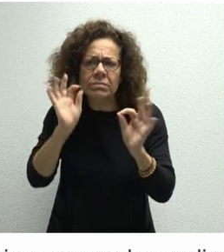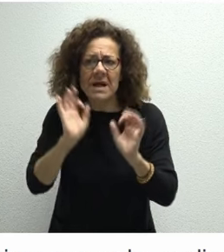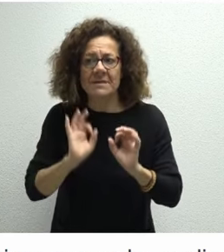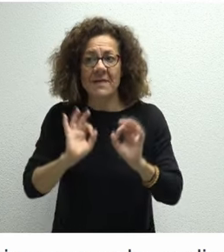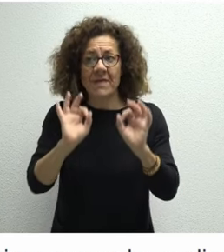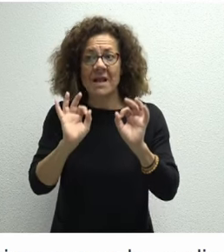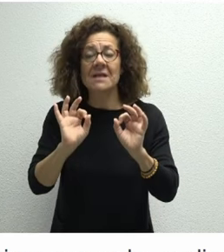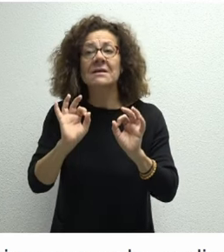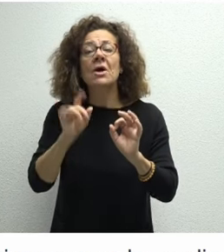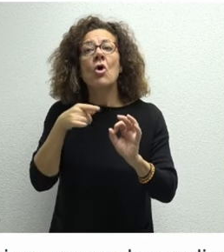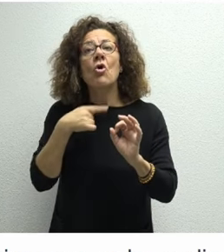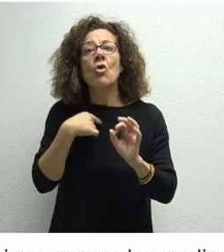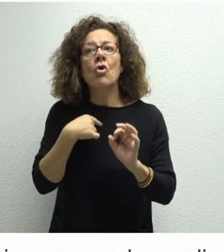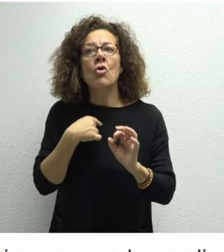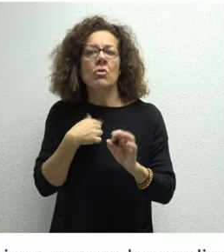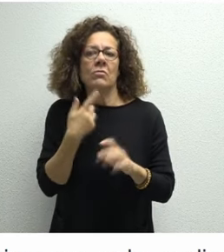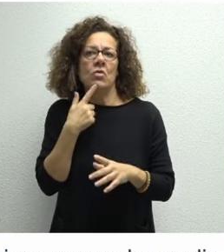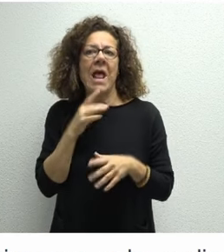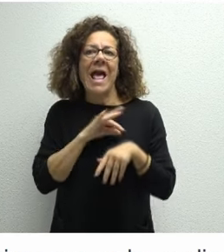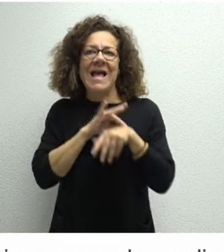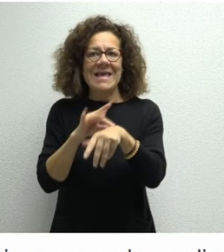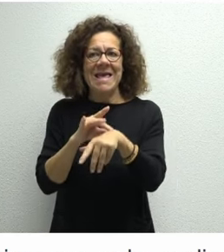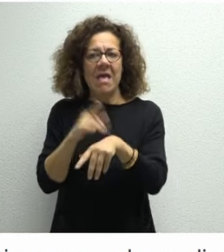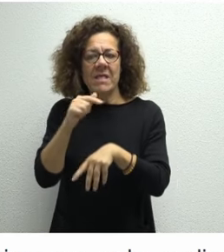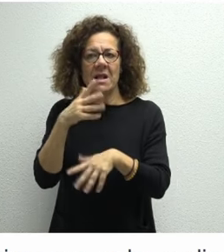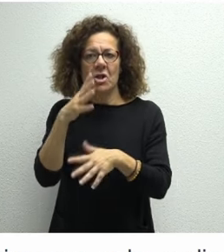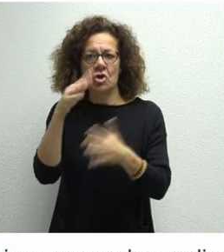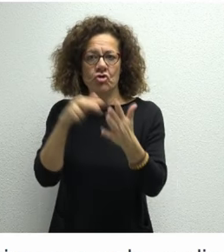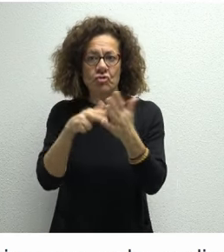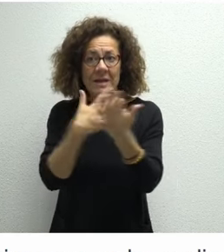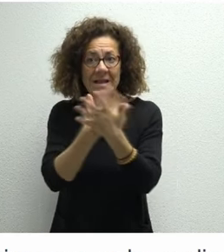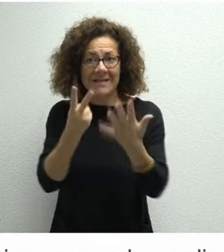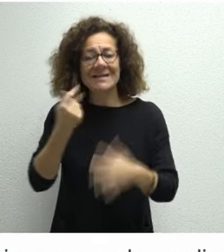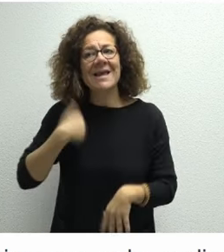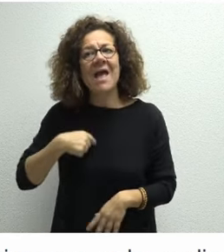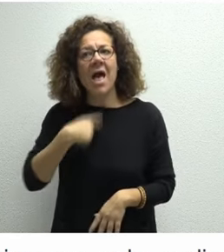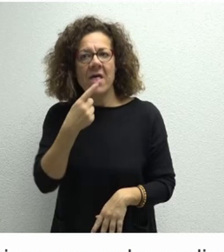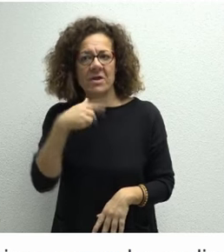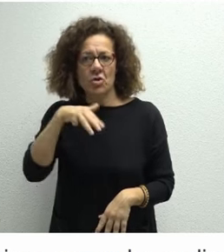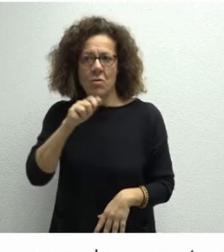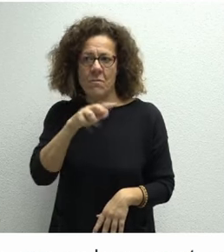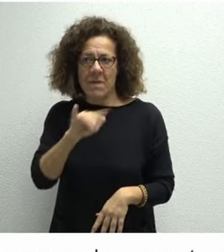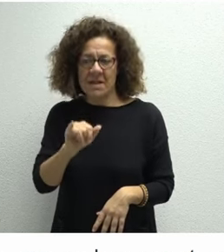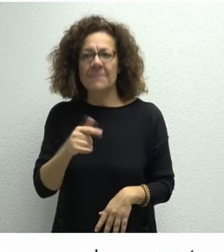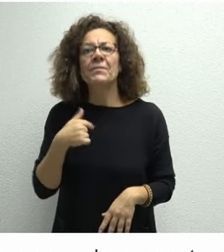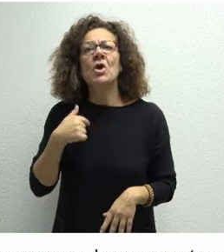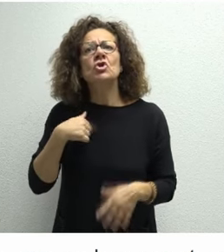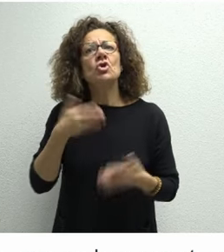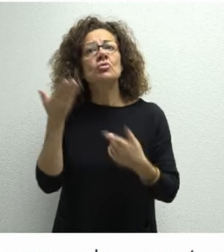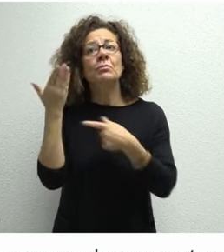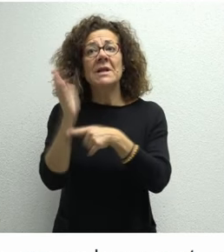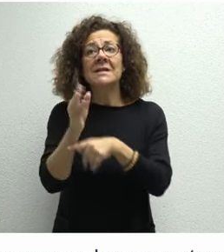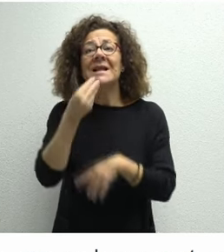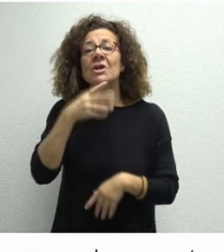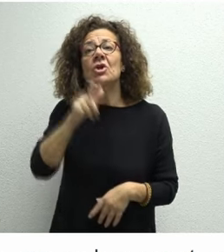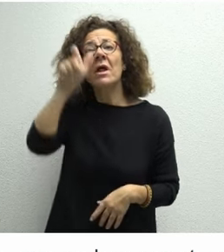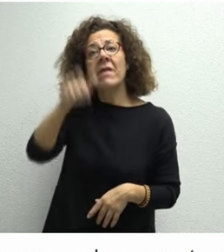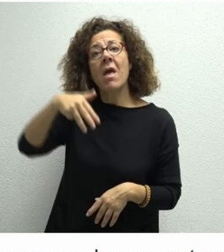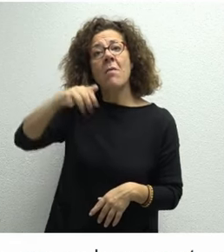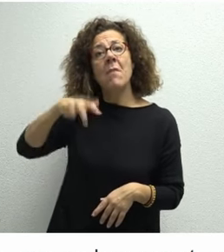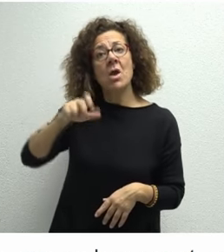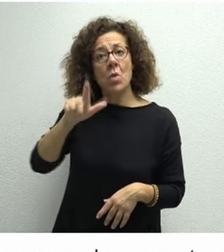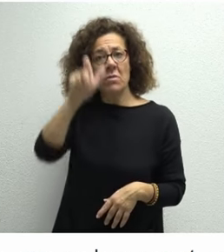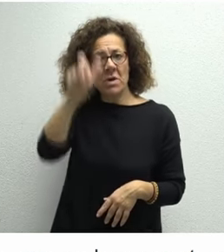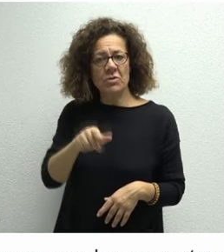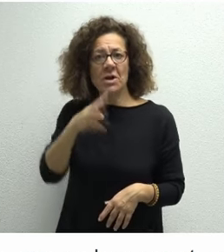con una vertebral la guía del 2016 que ha comentado Mati No yo os presento la historia de Manuel Manuel de 42